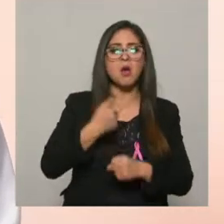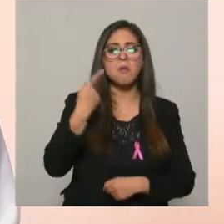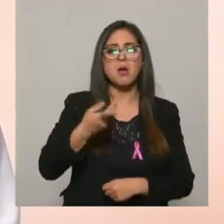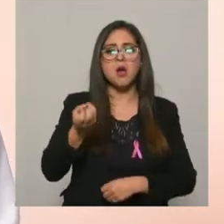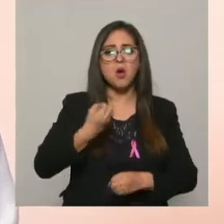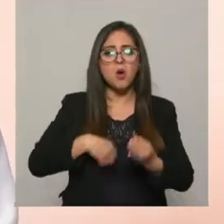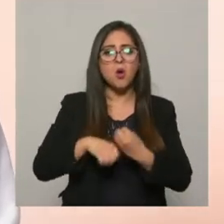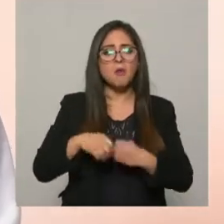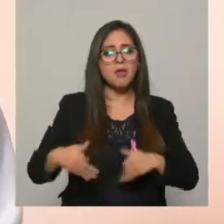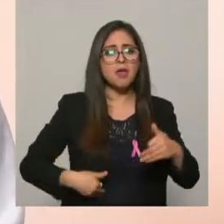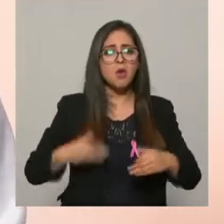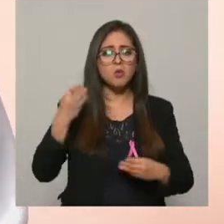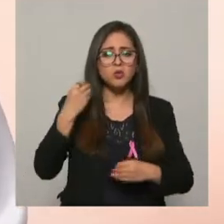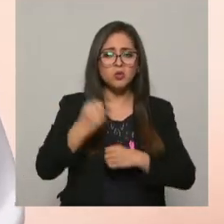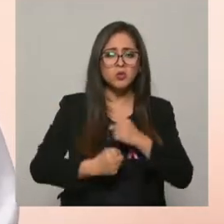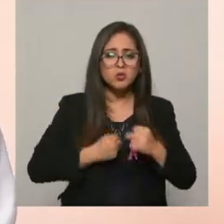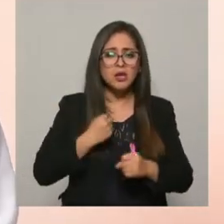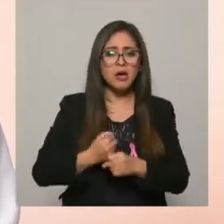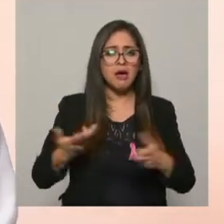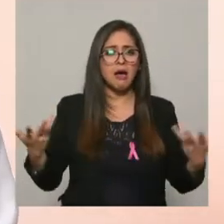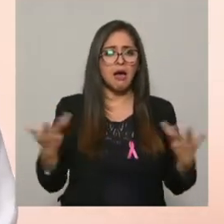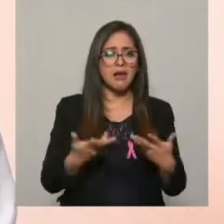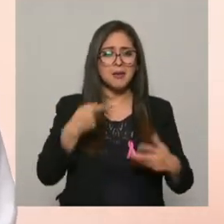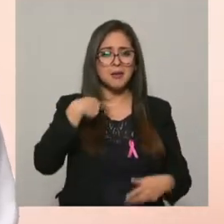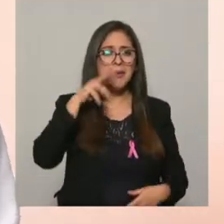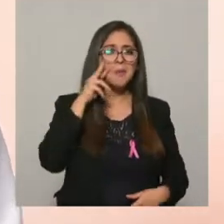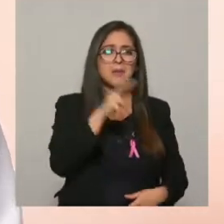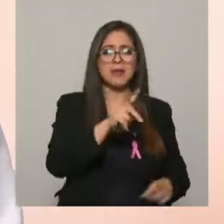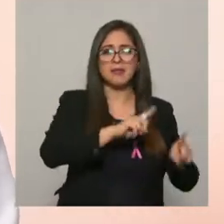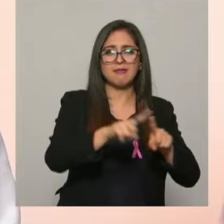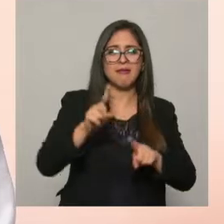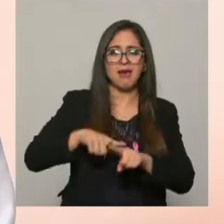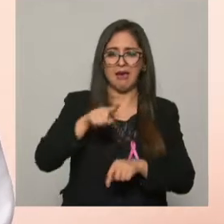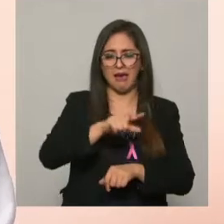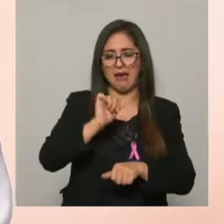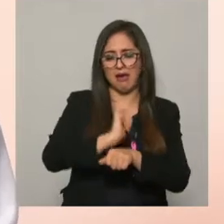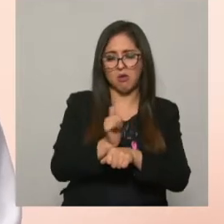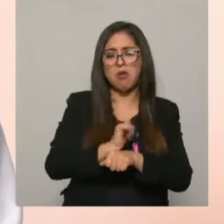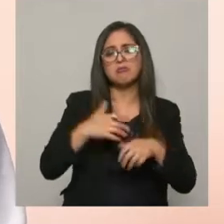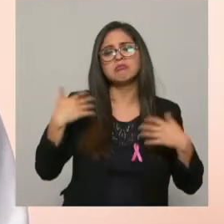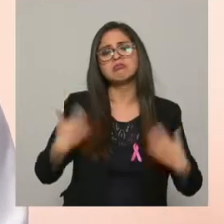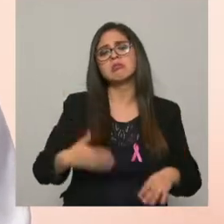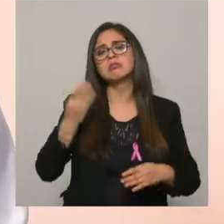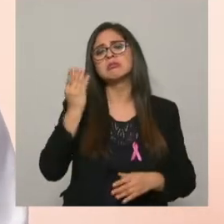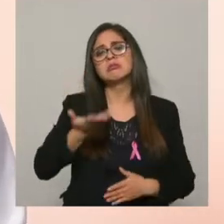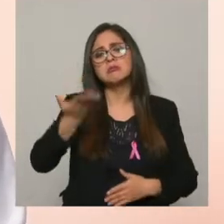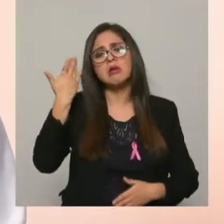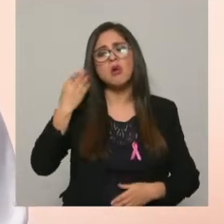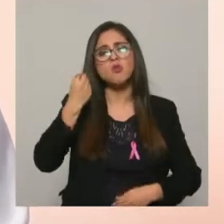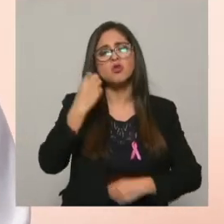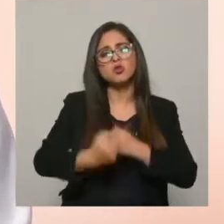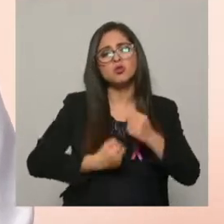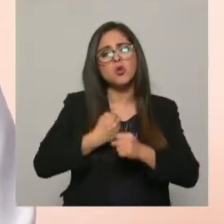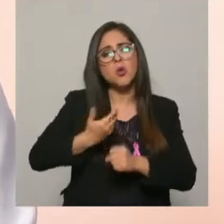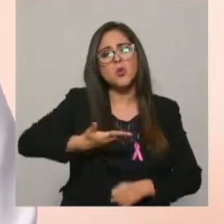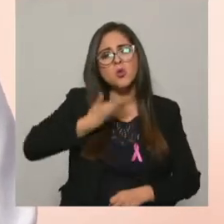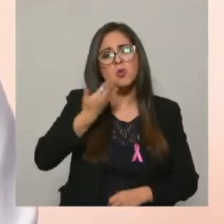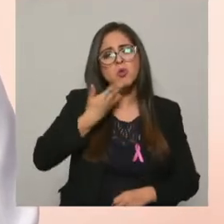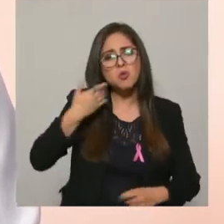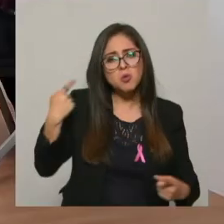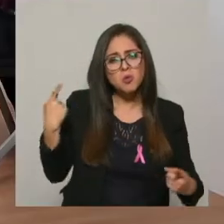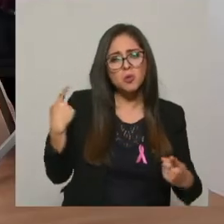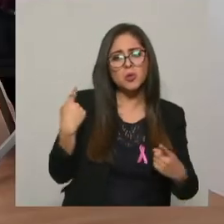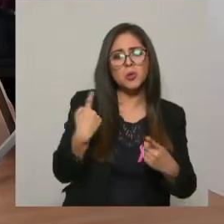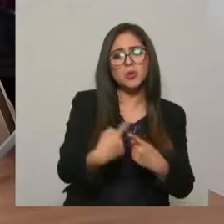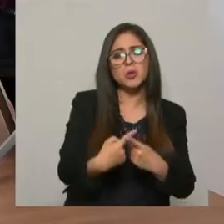muchísimo sustento, muchísimos años, como también lo acaban de ver con los demás actores, que sí llevan ya bastante trayectoria en este proyecto. ¿Y Stanley, cuánto tiempo